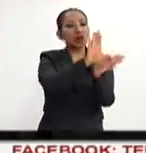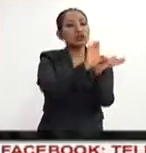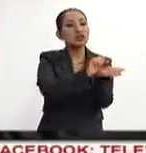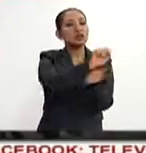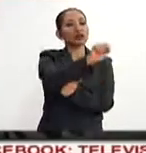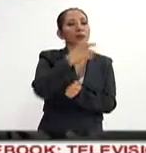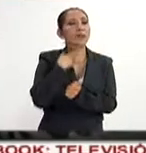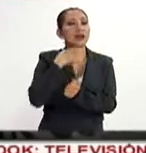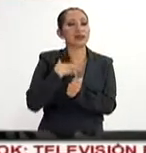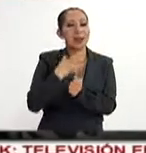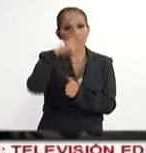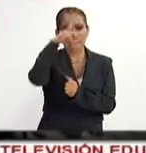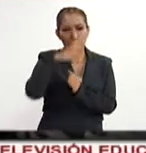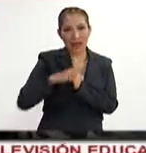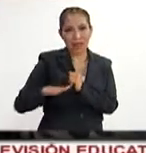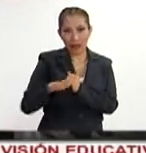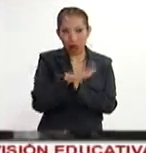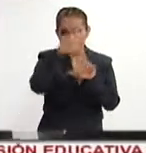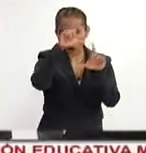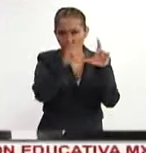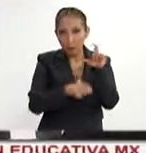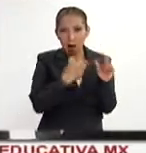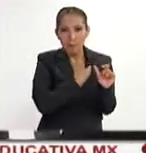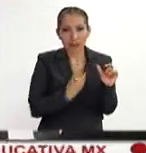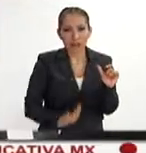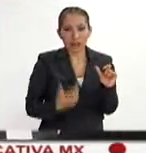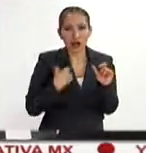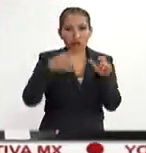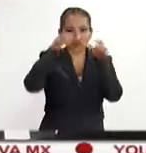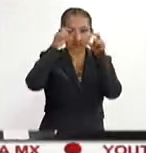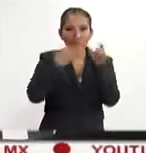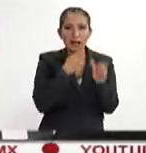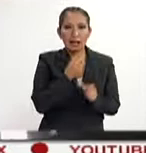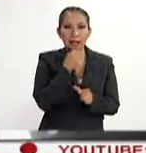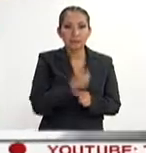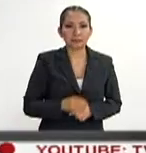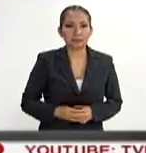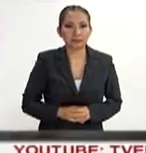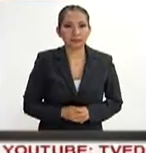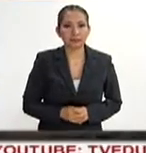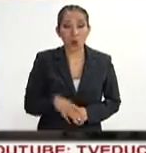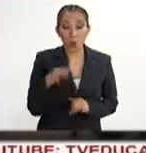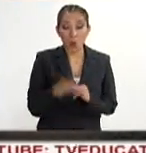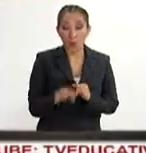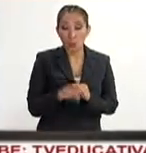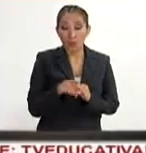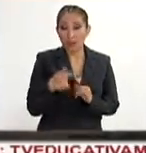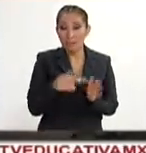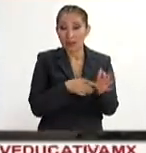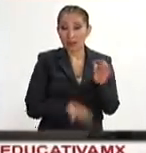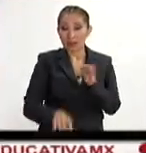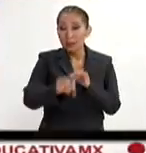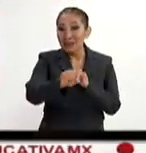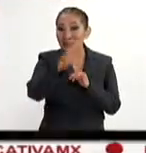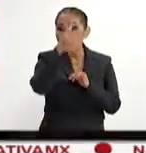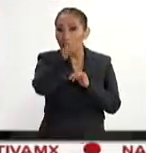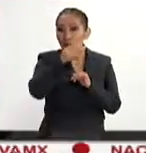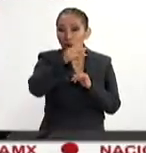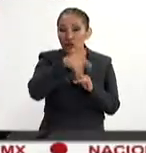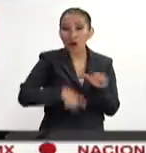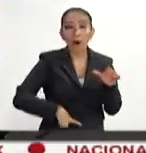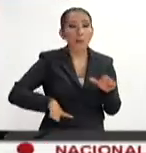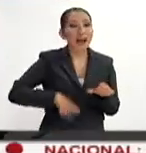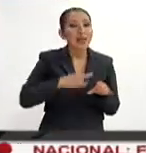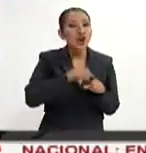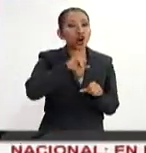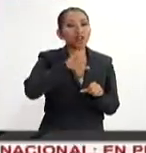Constitución Política de los Estados Unidos Mexicanos por el presidente Venustiano Carranza. Finalmente, en 1922, el